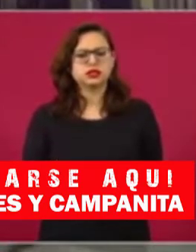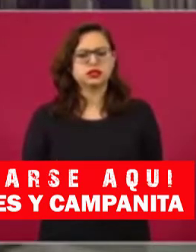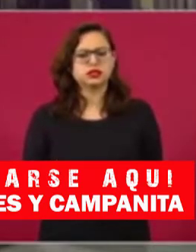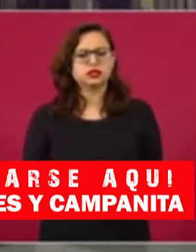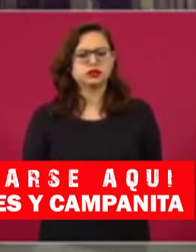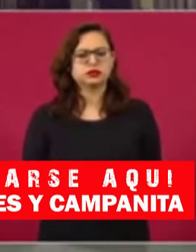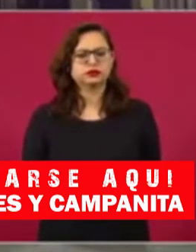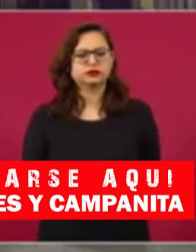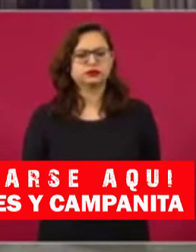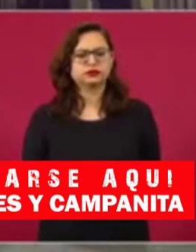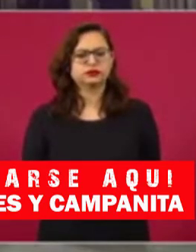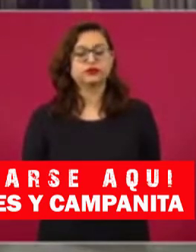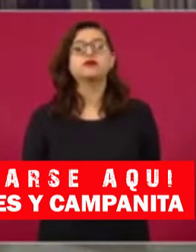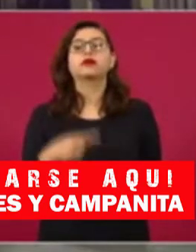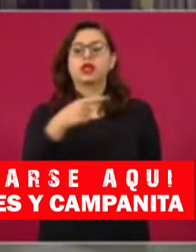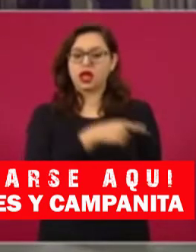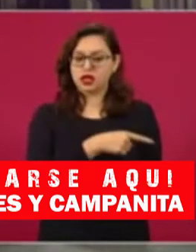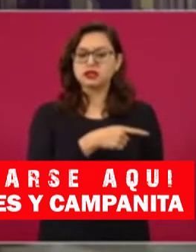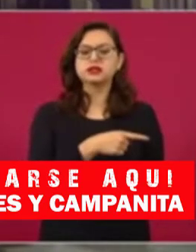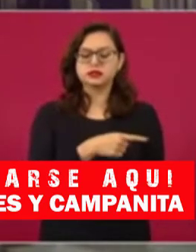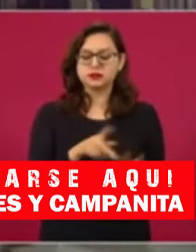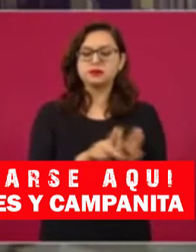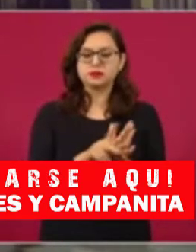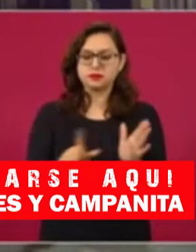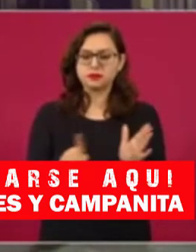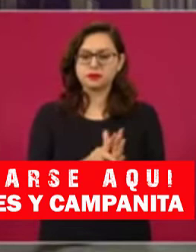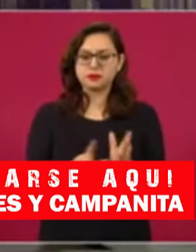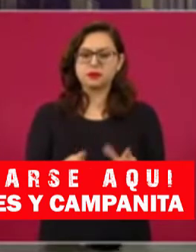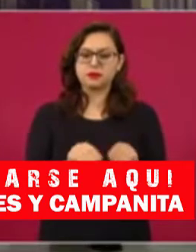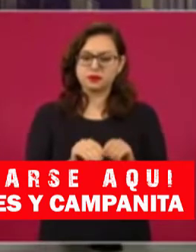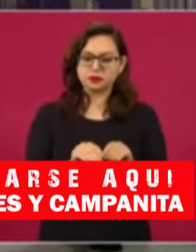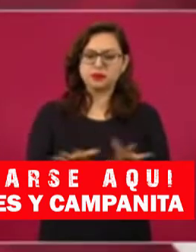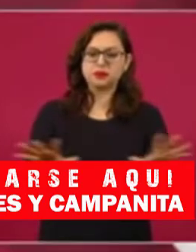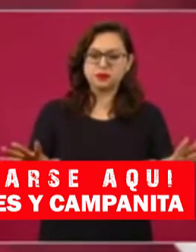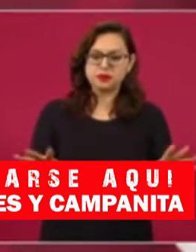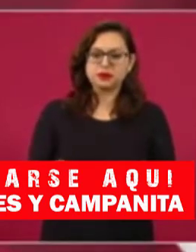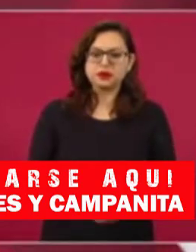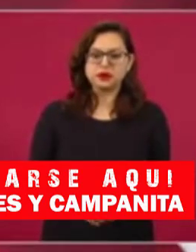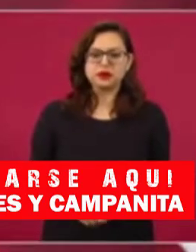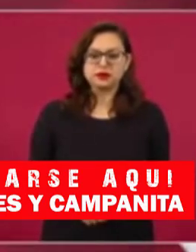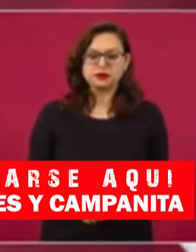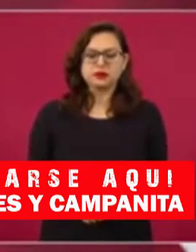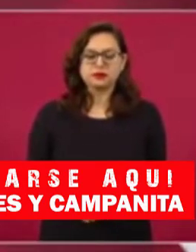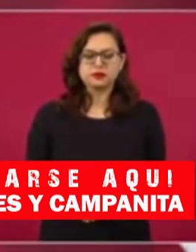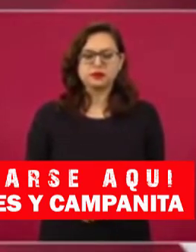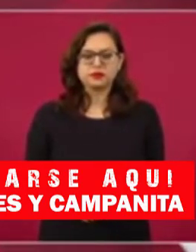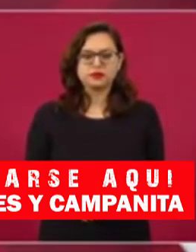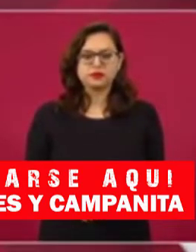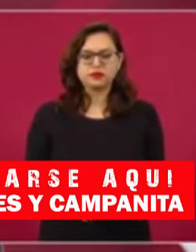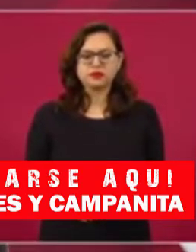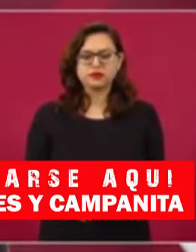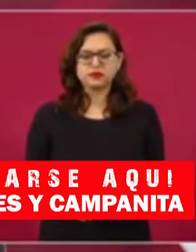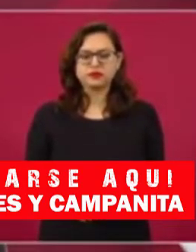del Wall Street Journal, un artículo, sí. Sí, sí. Él es un agente